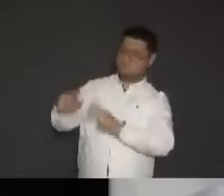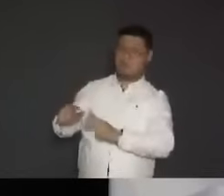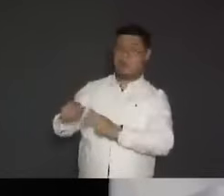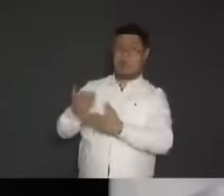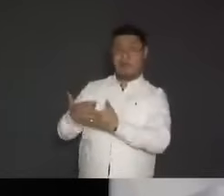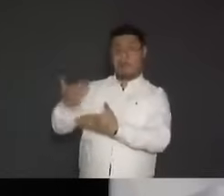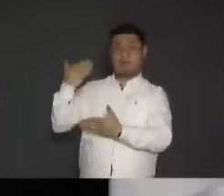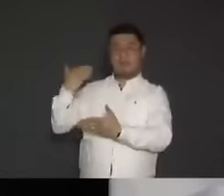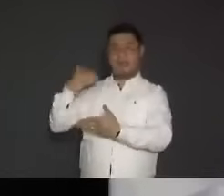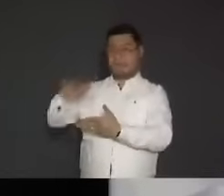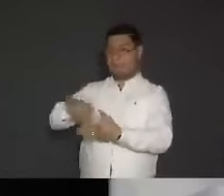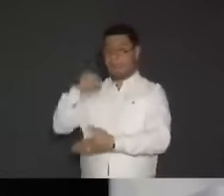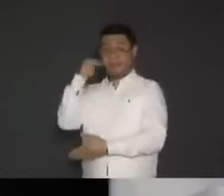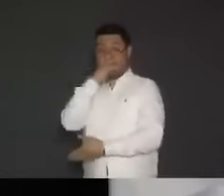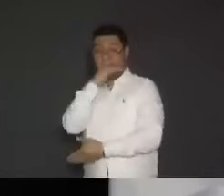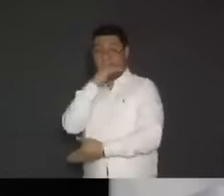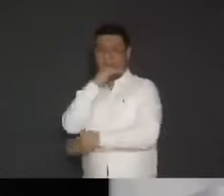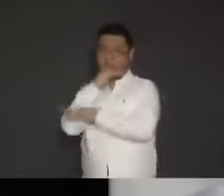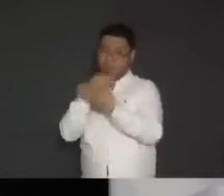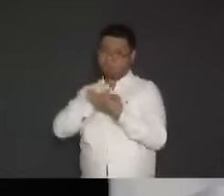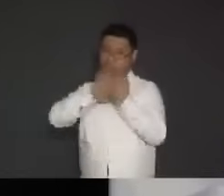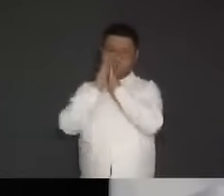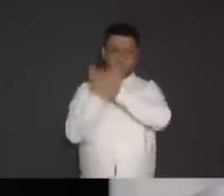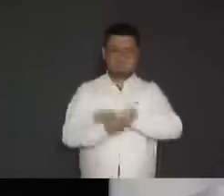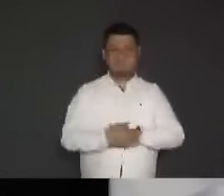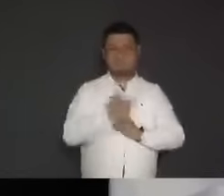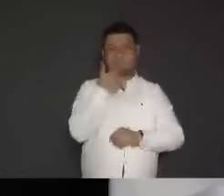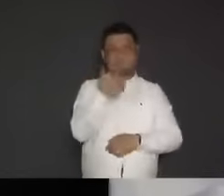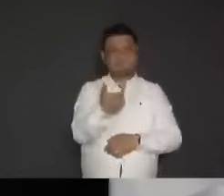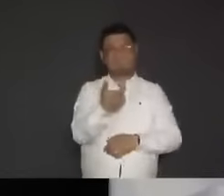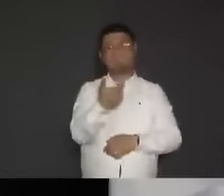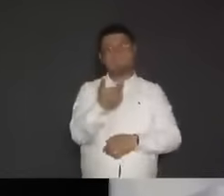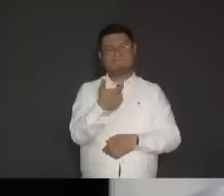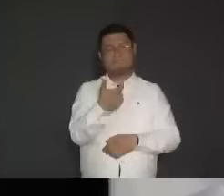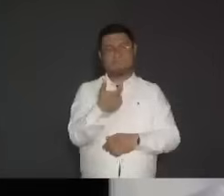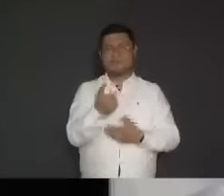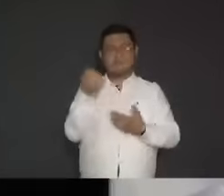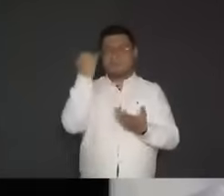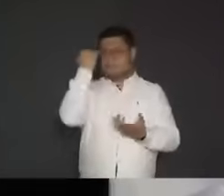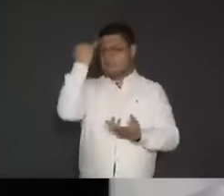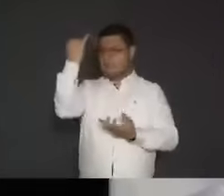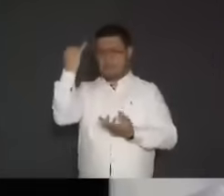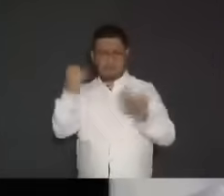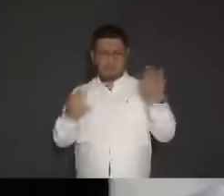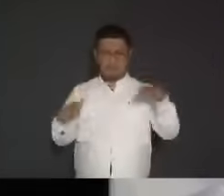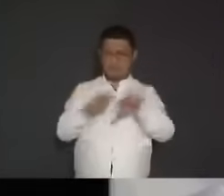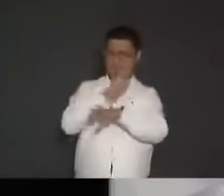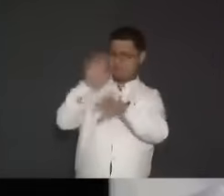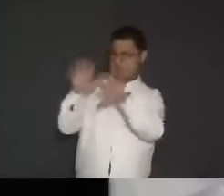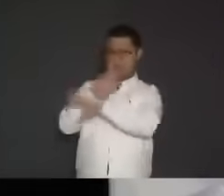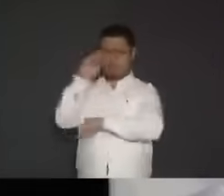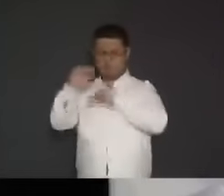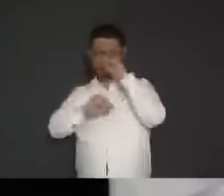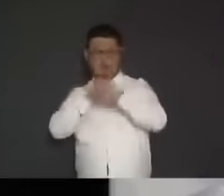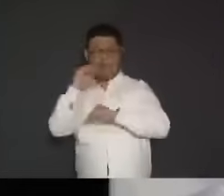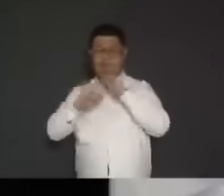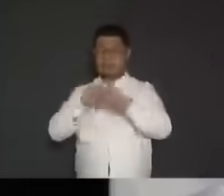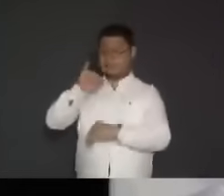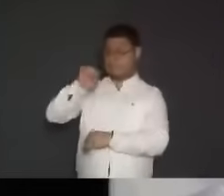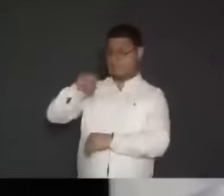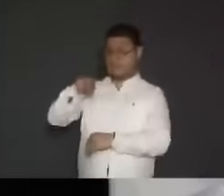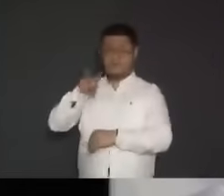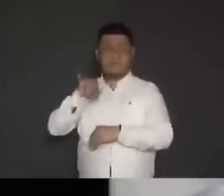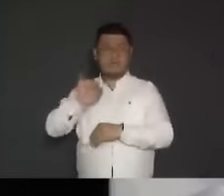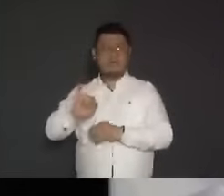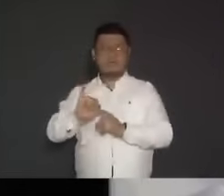cuesta. Hoy, lamentablemente, desaparecieron el Seguro Popular, inventaron el Insabi, desaparecieron el Insabi y ahora el